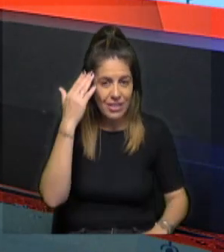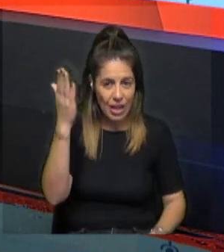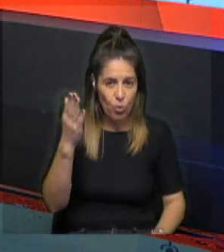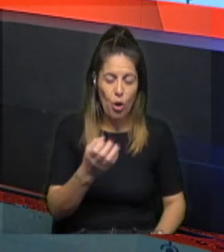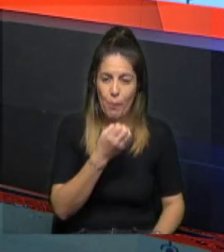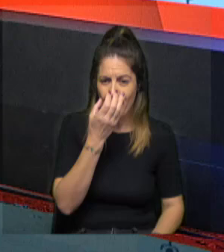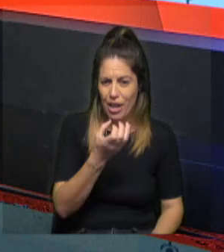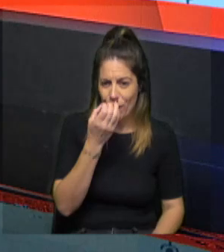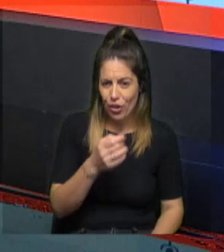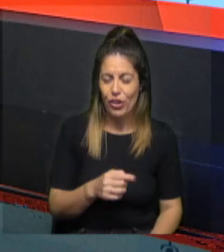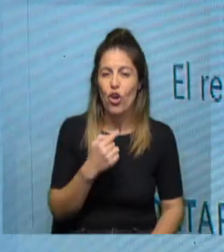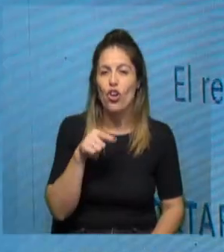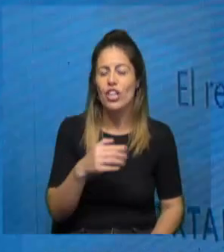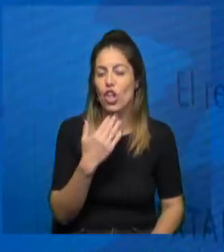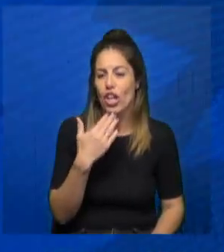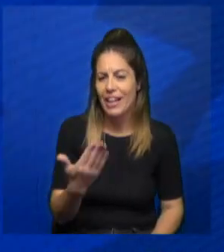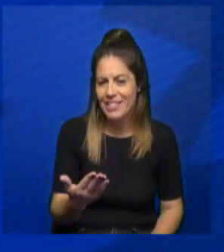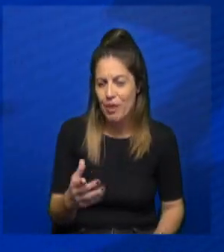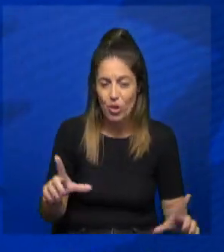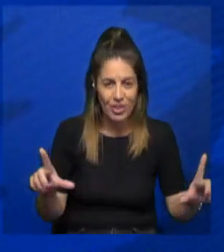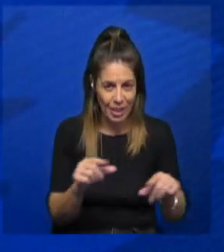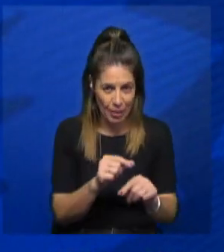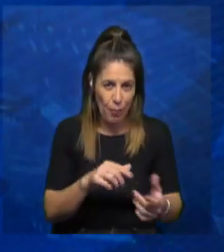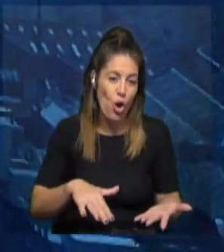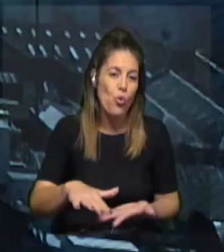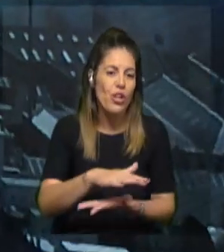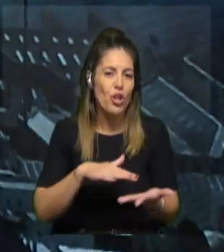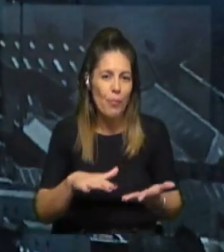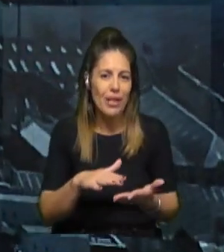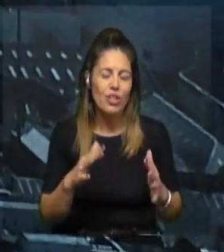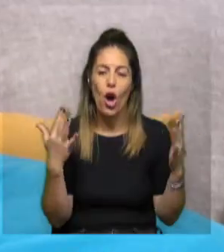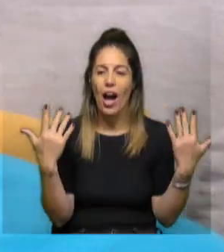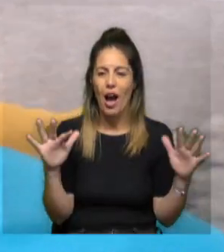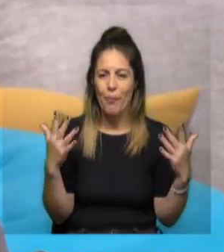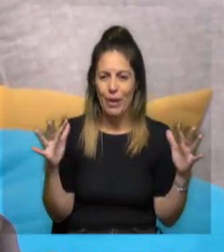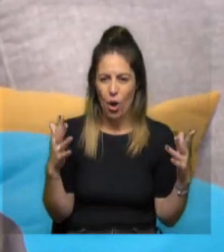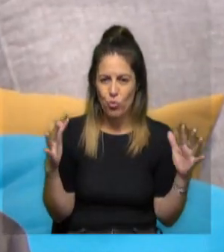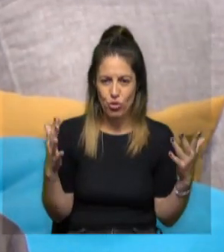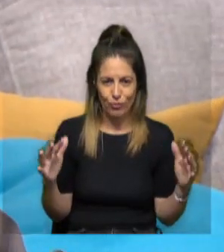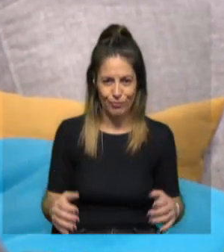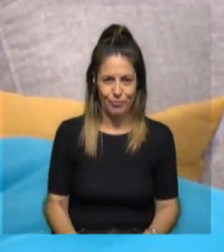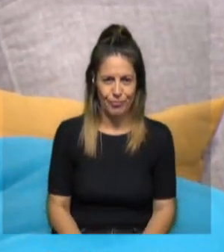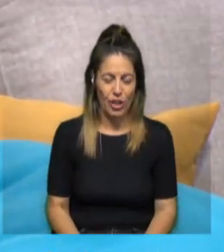con esto le agradecemos, cerramos nuestro espacio de... Fuerte el aplauso para nuestro maestro. Bueno, muchas gracias.